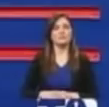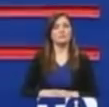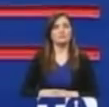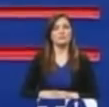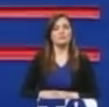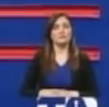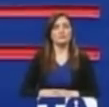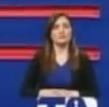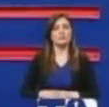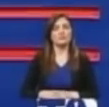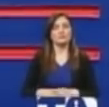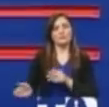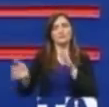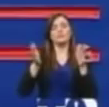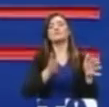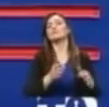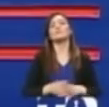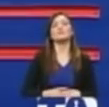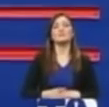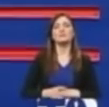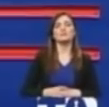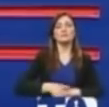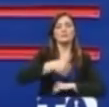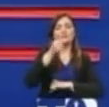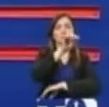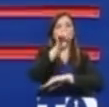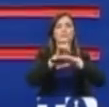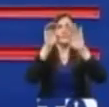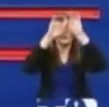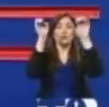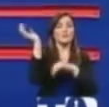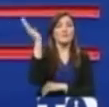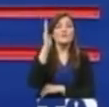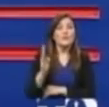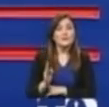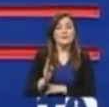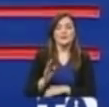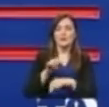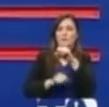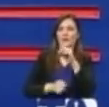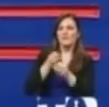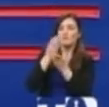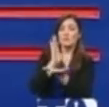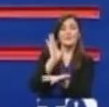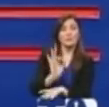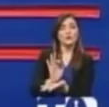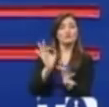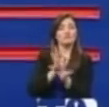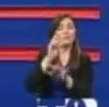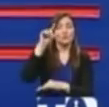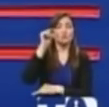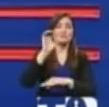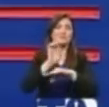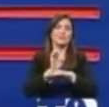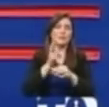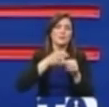horas. Y las delaciones de altos directivos de la empresa brasileña Odebrecht coinciden en que funcionarios de gobierno de Ecuador